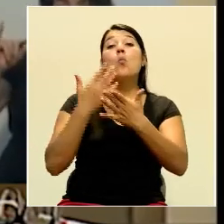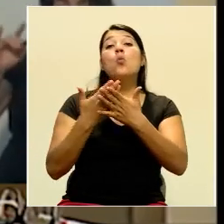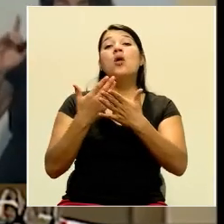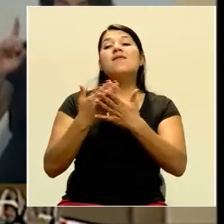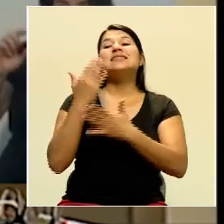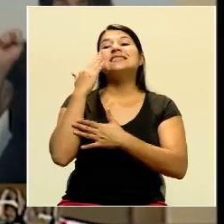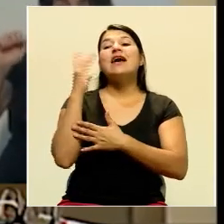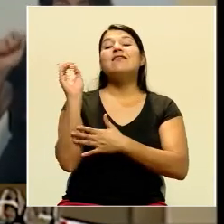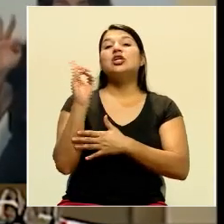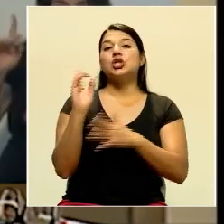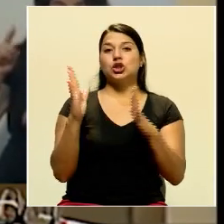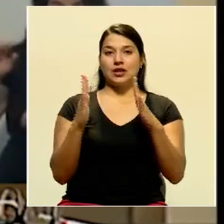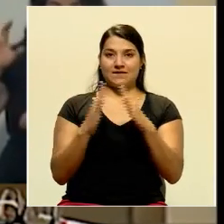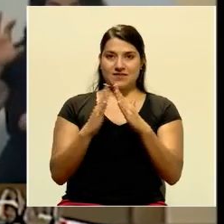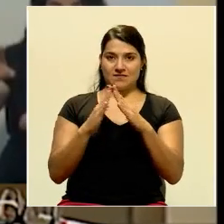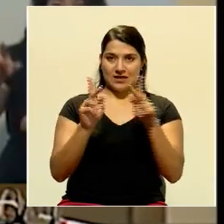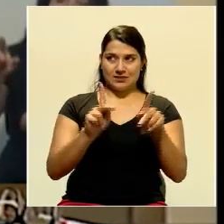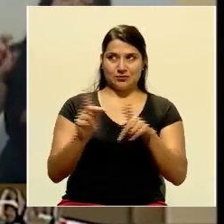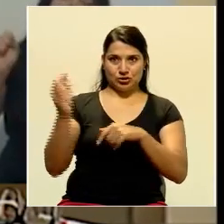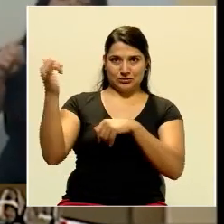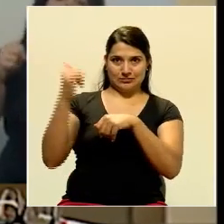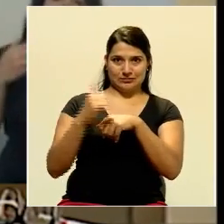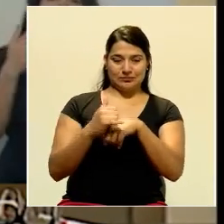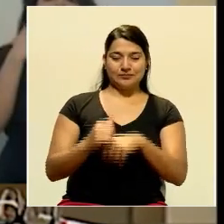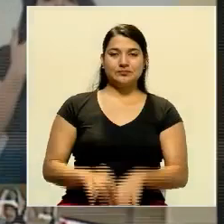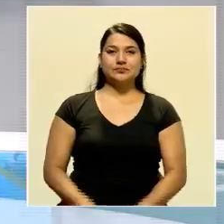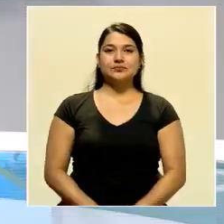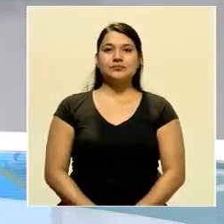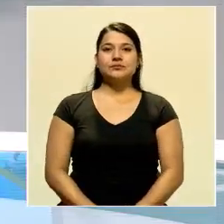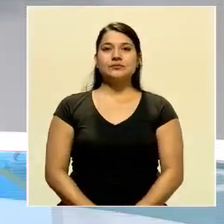residencia en uno de los estados permitidos.